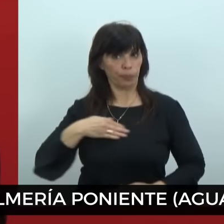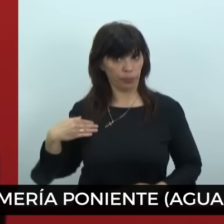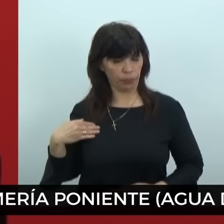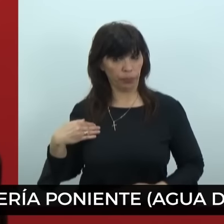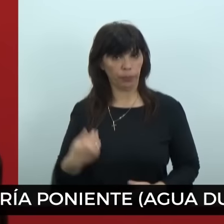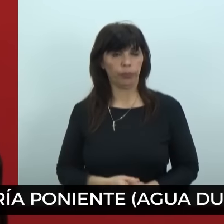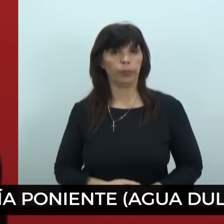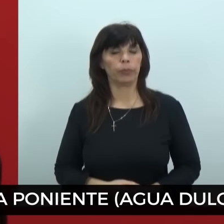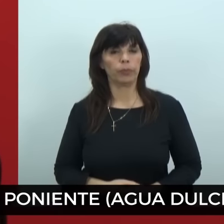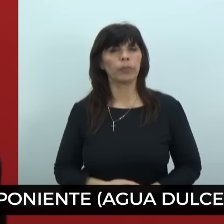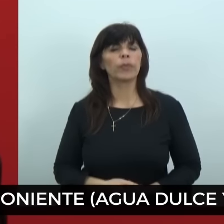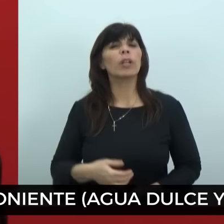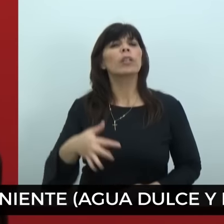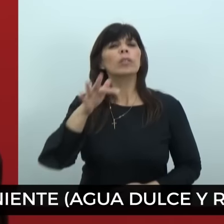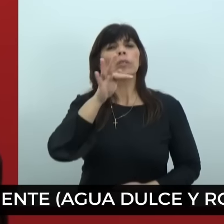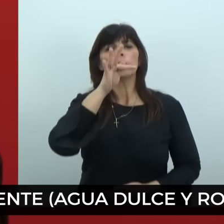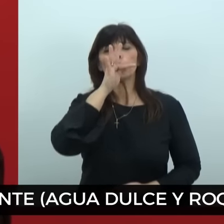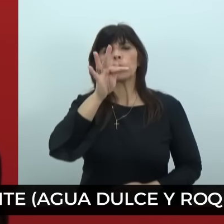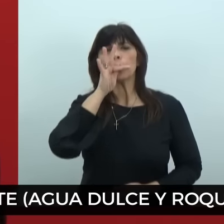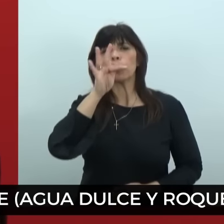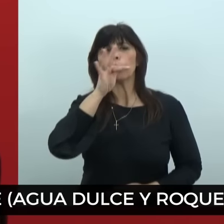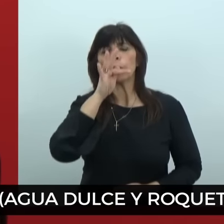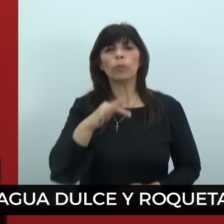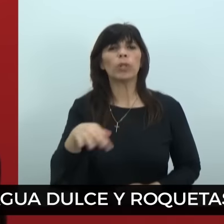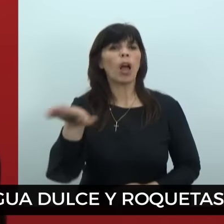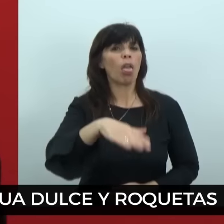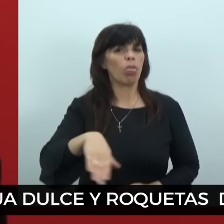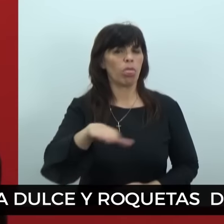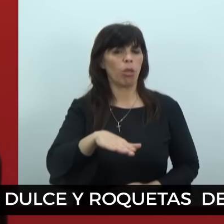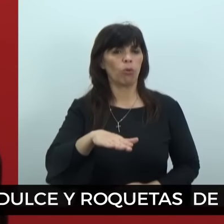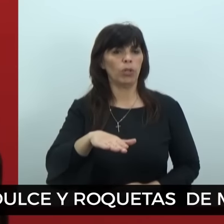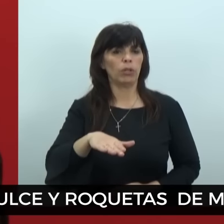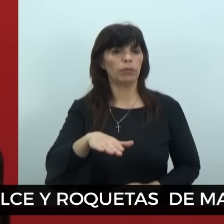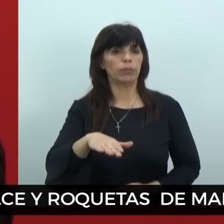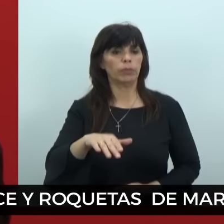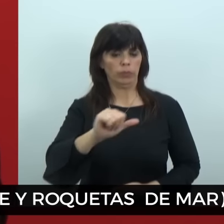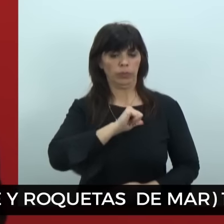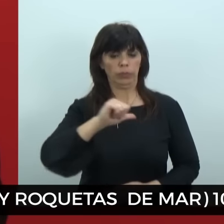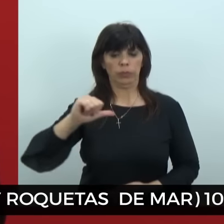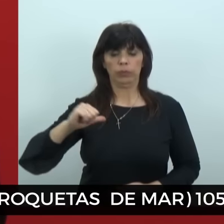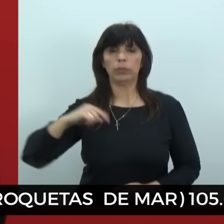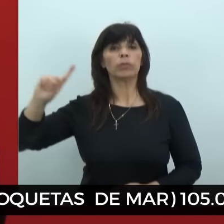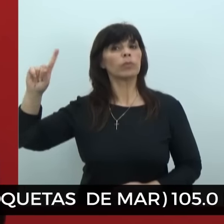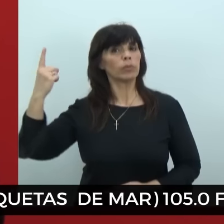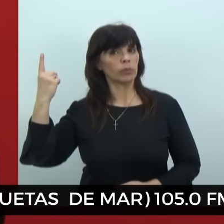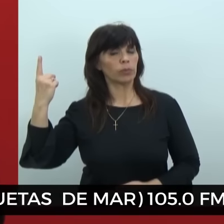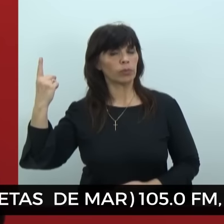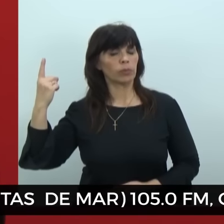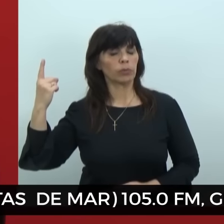¿Dónde se reciben esas promesas? En la intimidad con Dios. Él habla de espíritu a